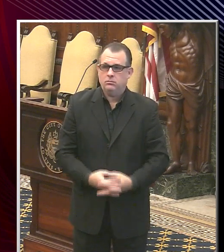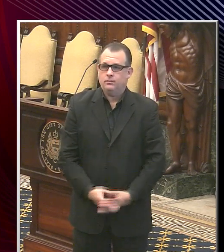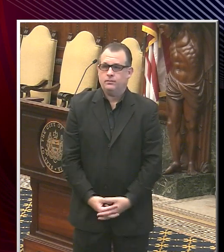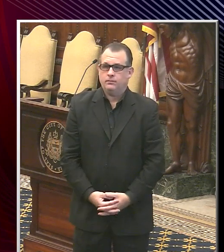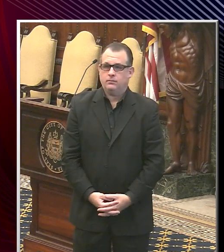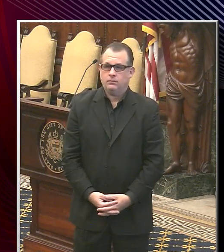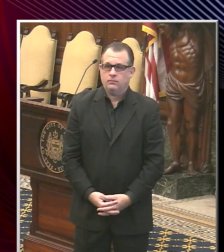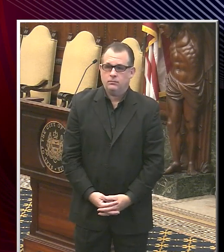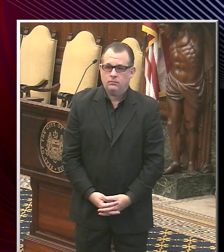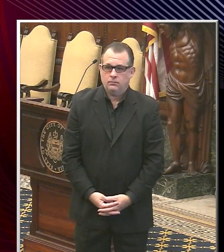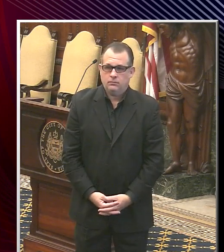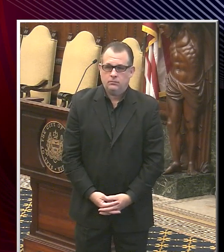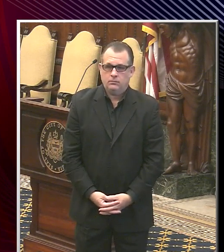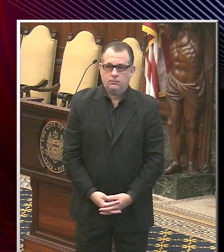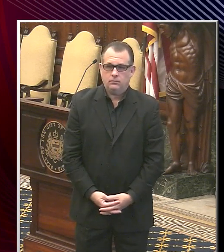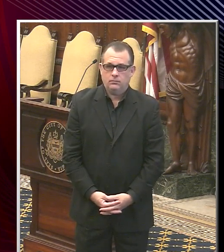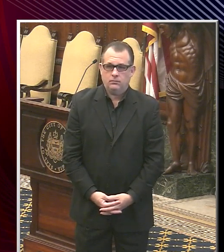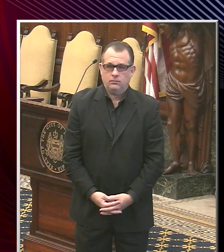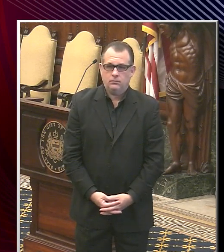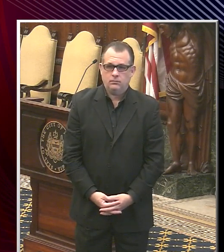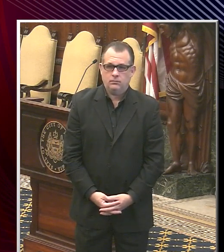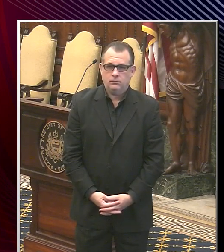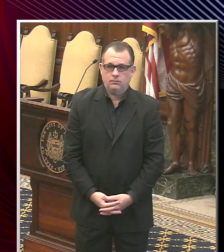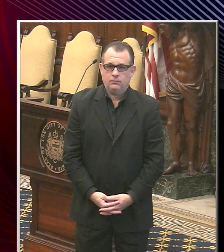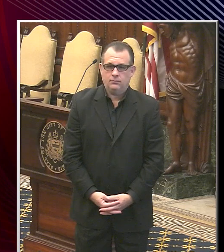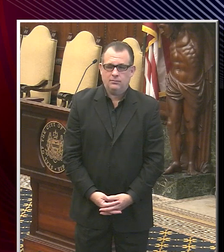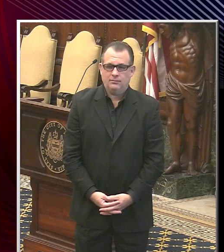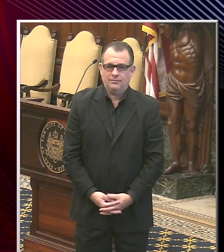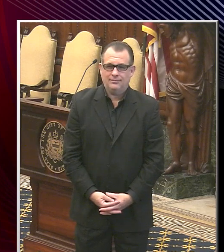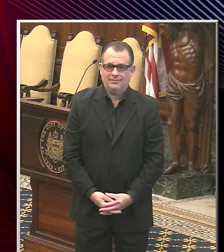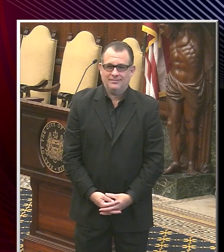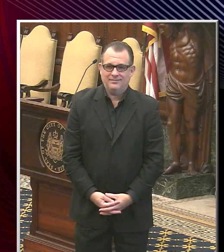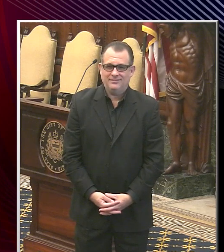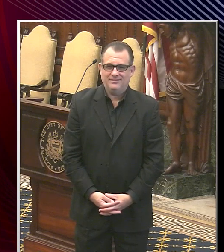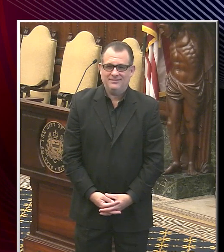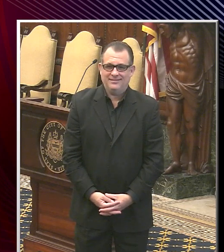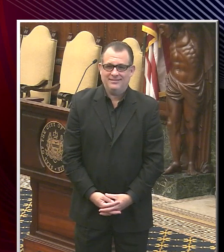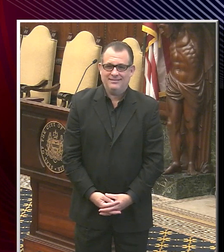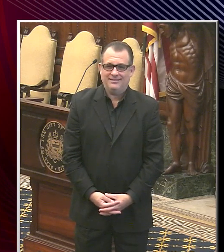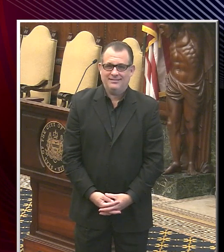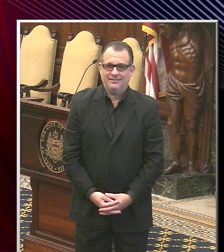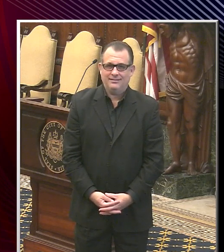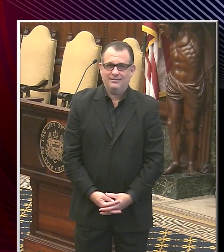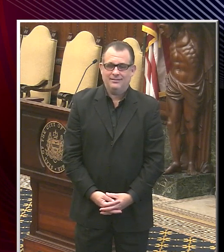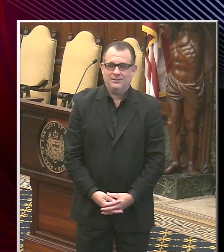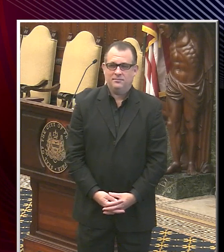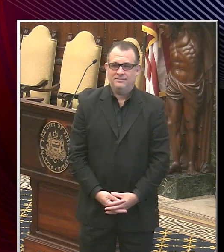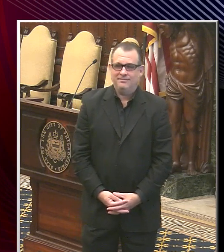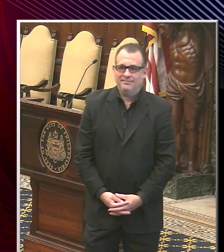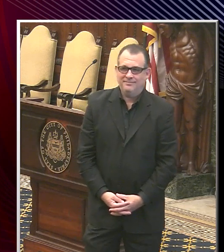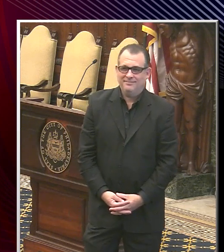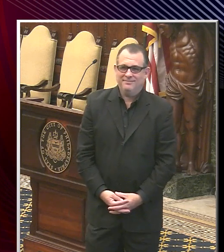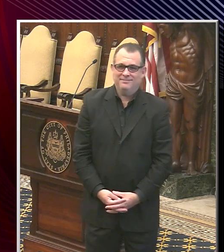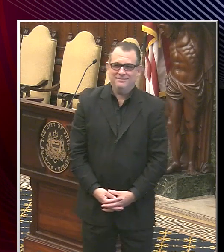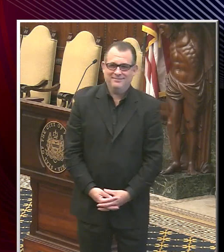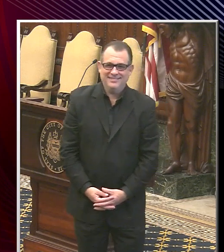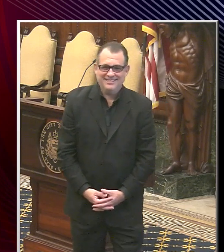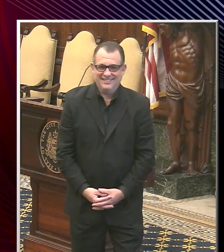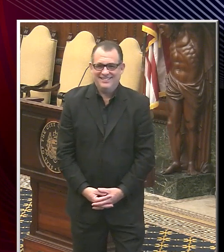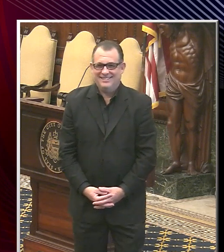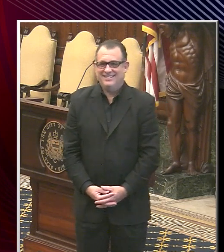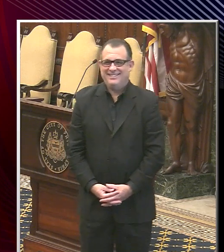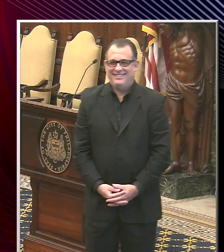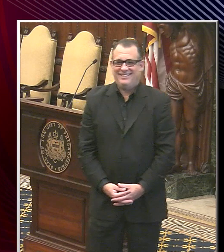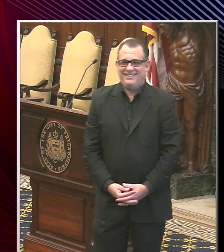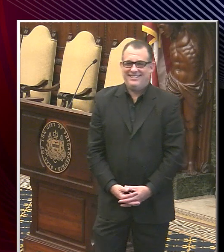al comisionado Farley y al señor alcalde, lo que están anunciando hoy son restricciones, pero no se ha anunciado una orden